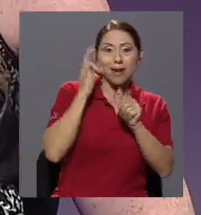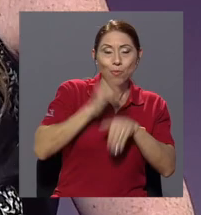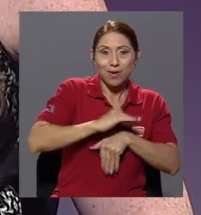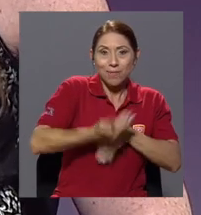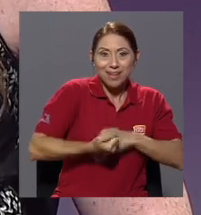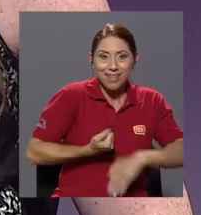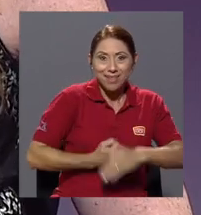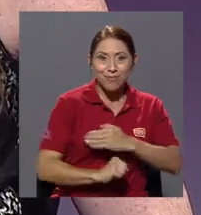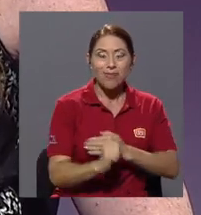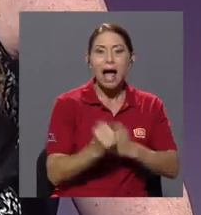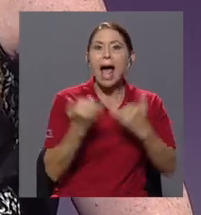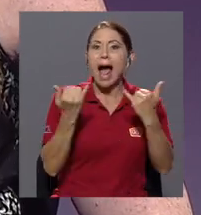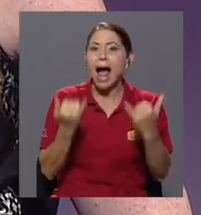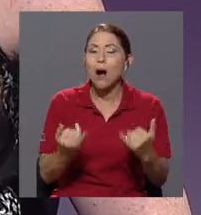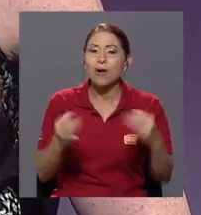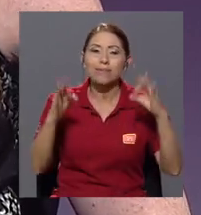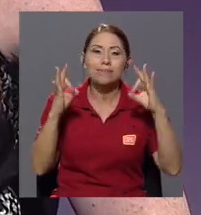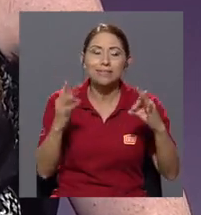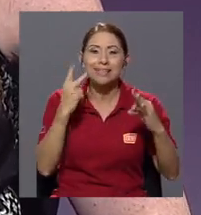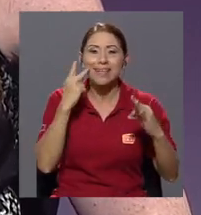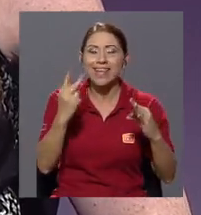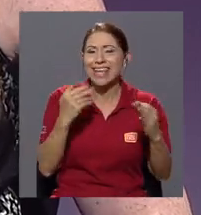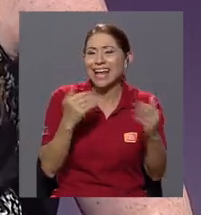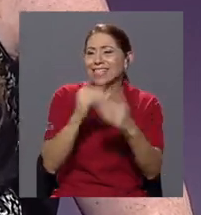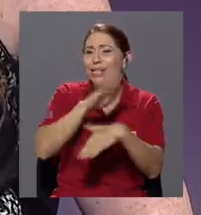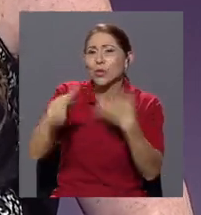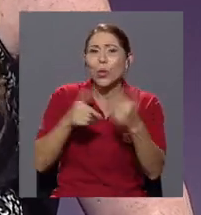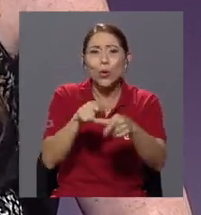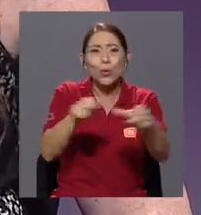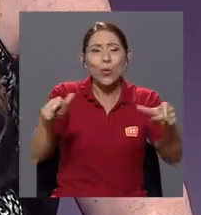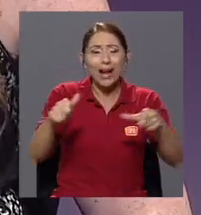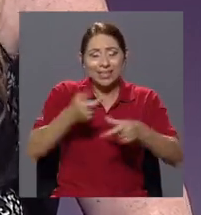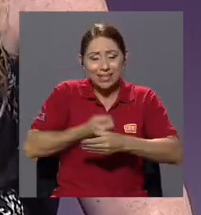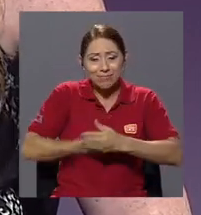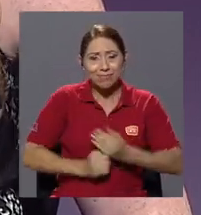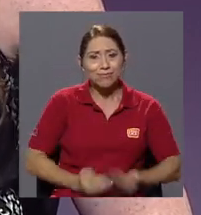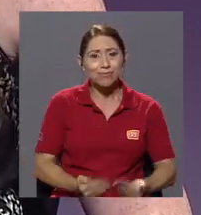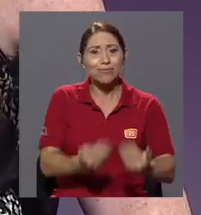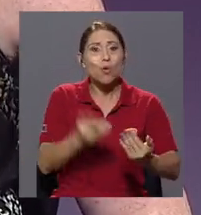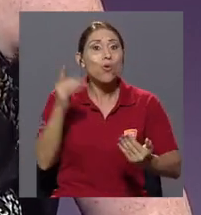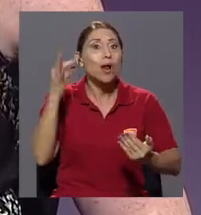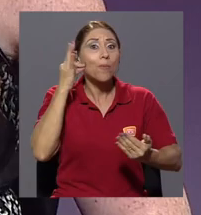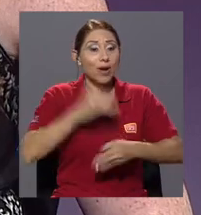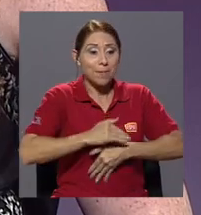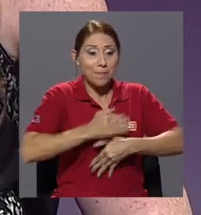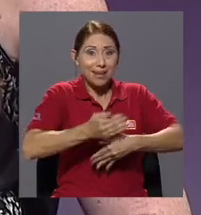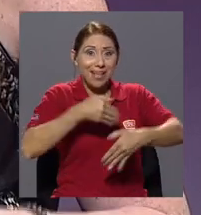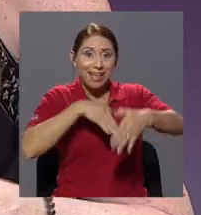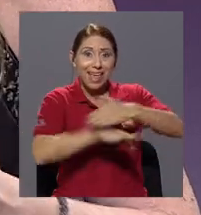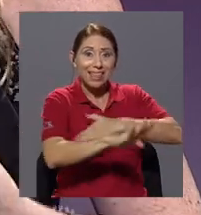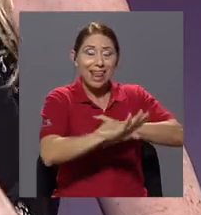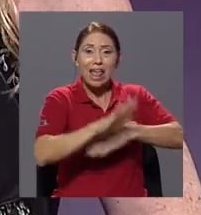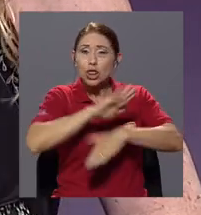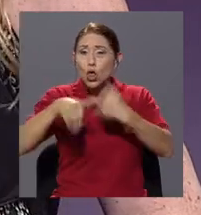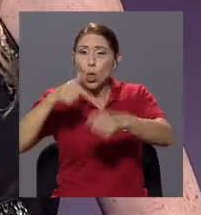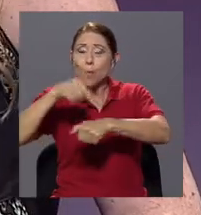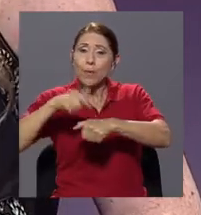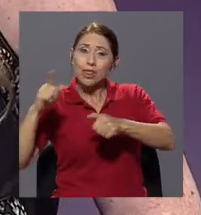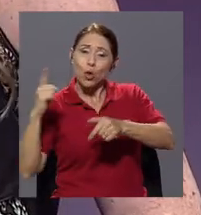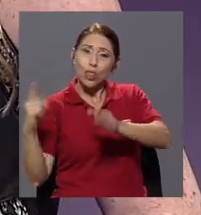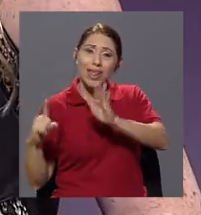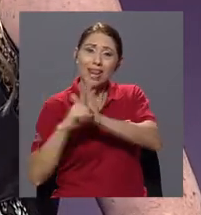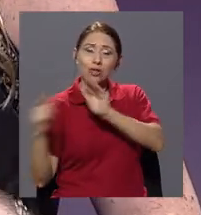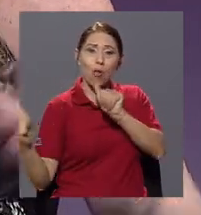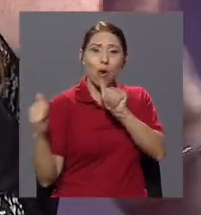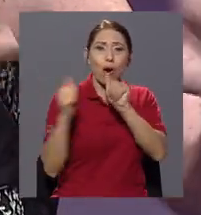en casi todas las maternidades de una mujer que entra tiene derecho de un acompañante en todo momento no sólo si tú hizo un